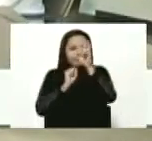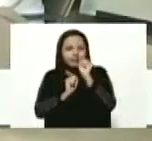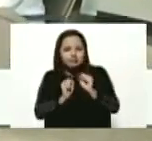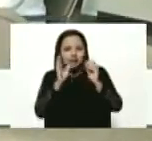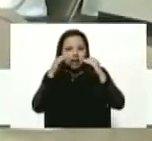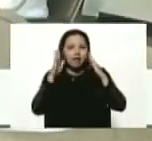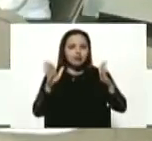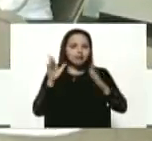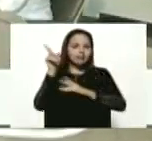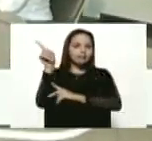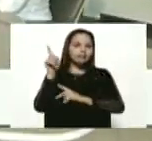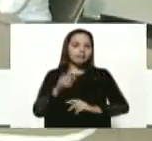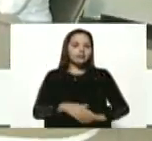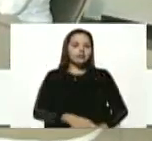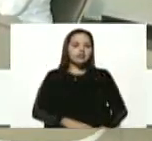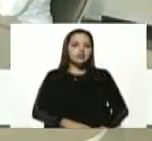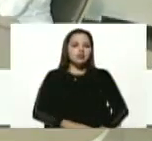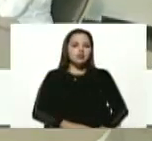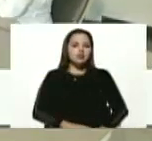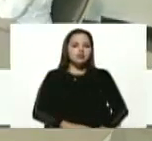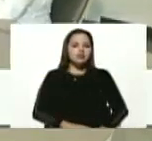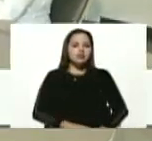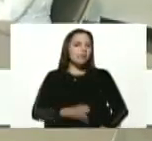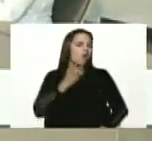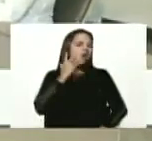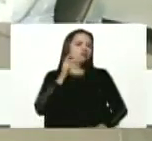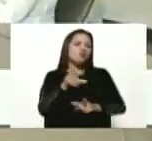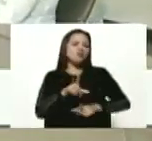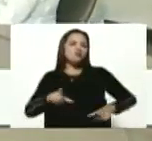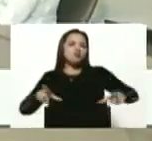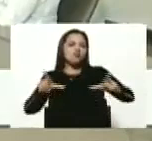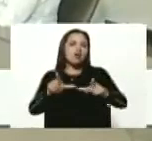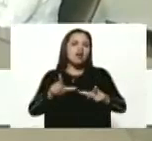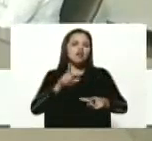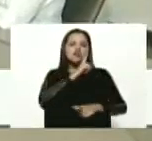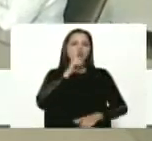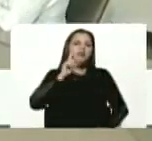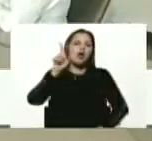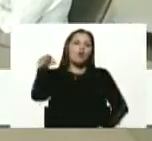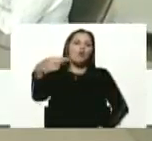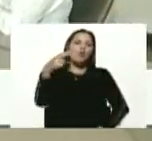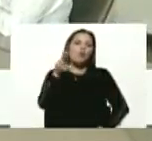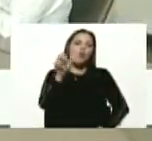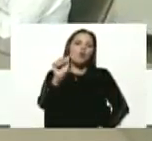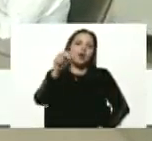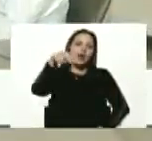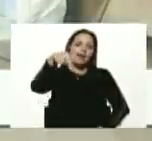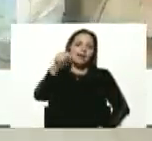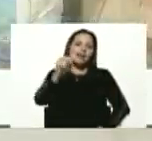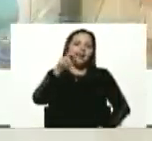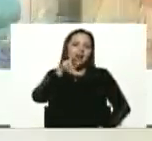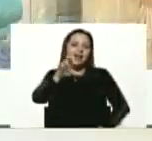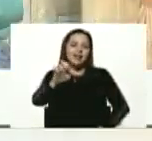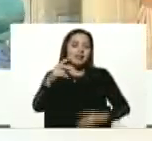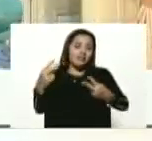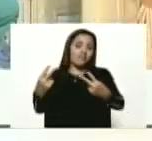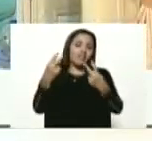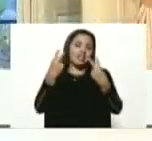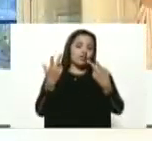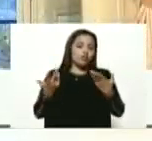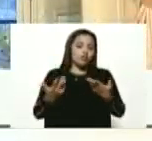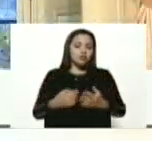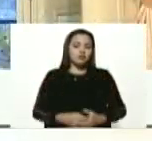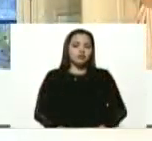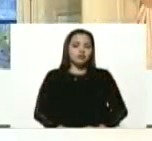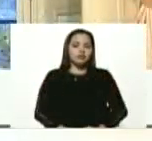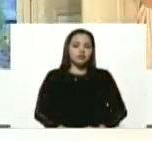en Guanare, que te quieren tanto. Papelón. Allá en Papelón, en Agua Blanca. Para la gente que te está viendo